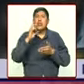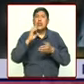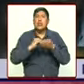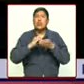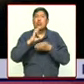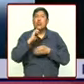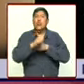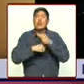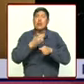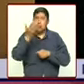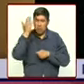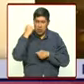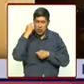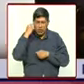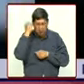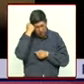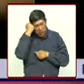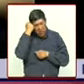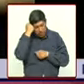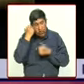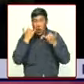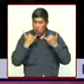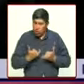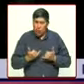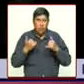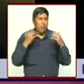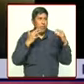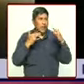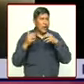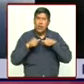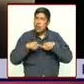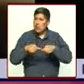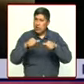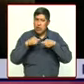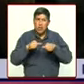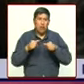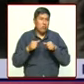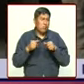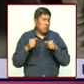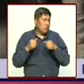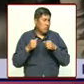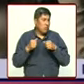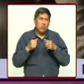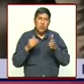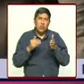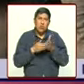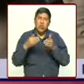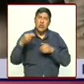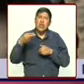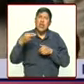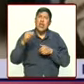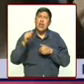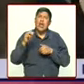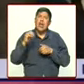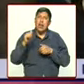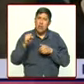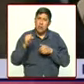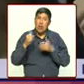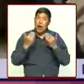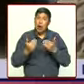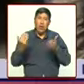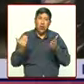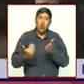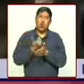Uh-huh. Entonces, hoy en día la guerra persiste todavía con Hamas y se abre otro